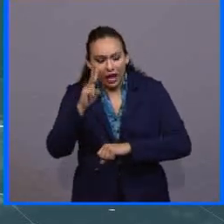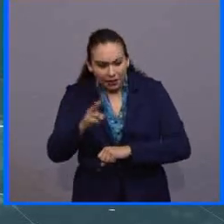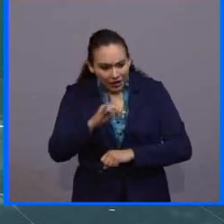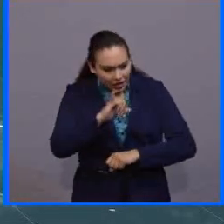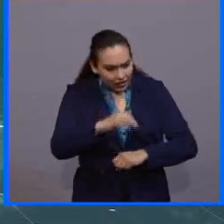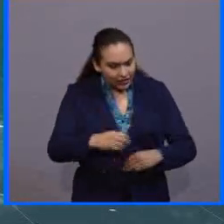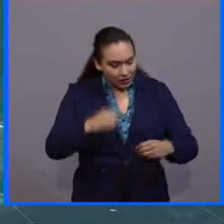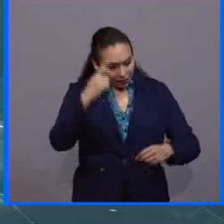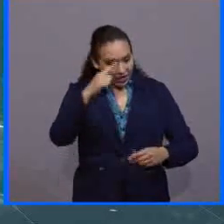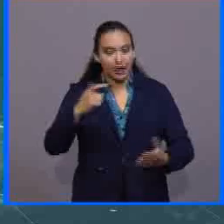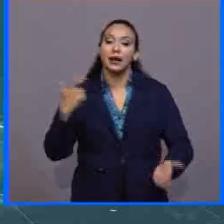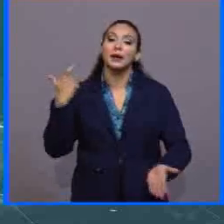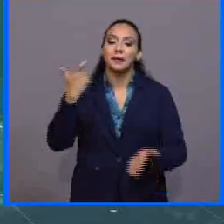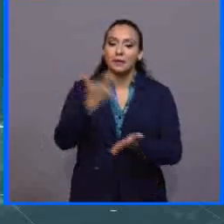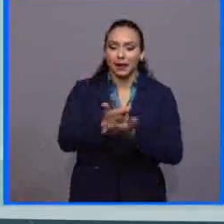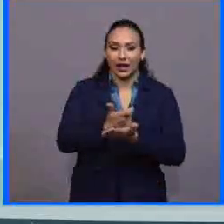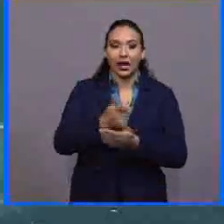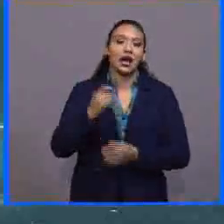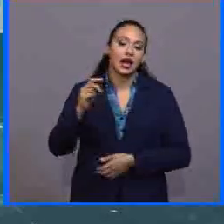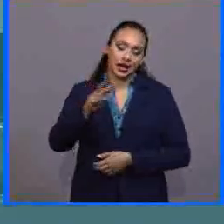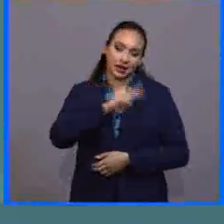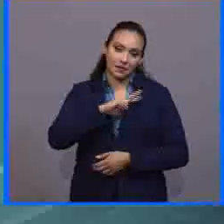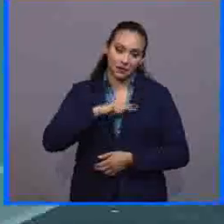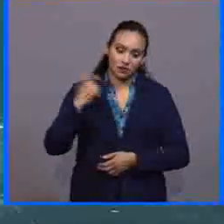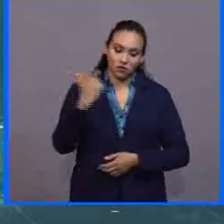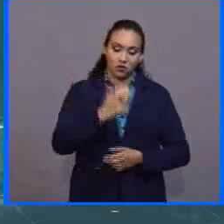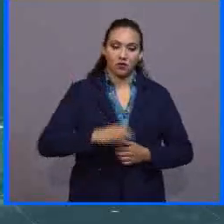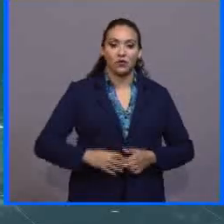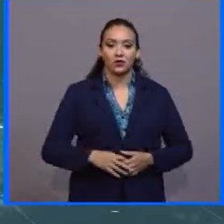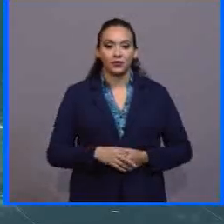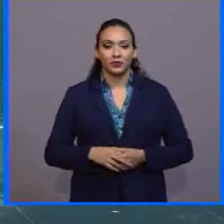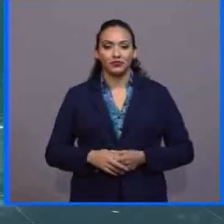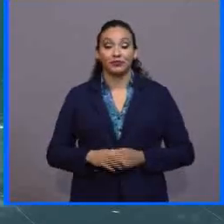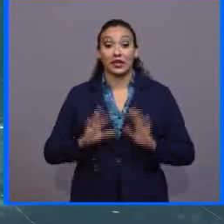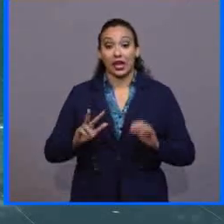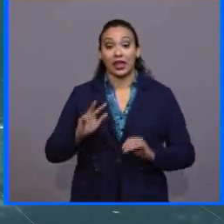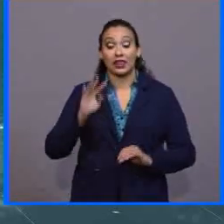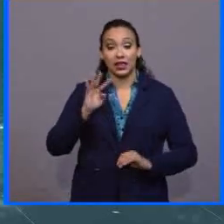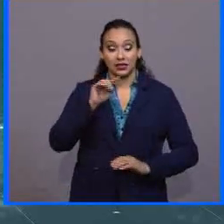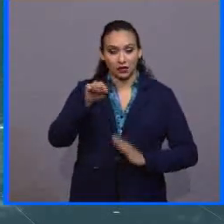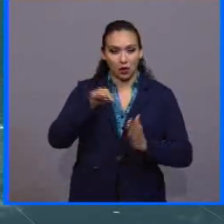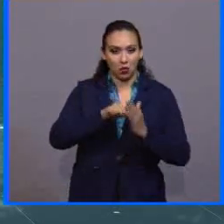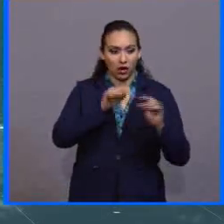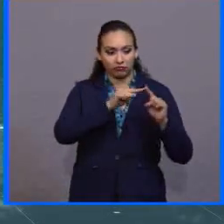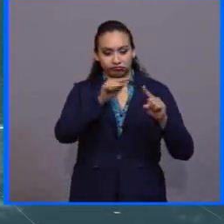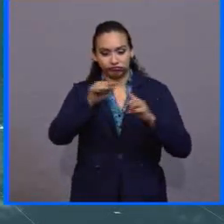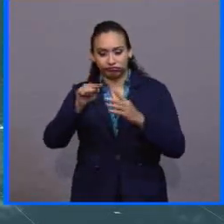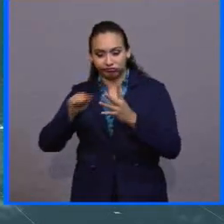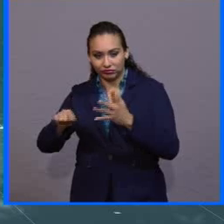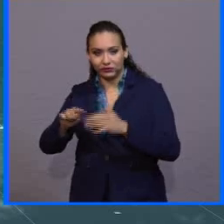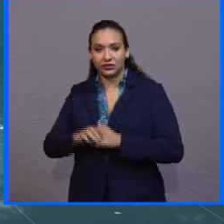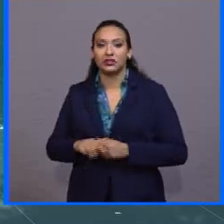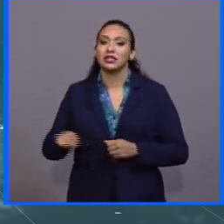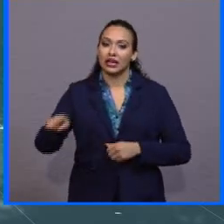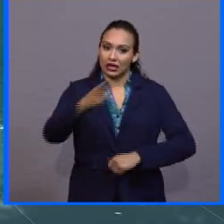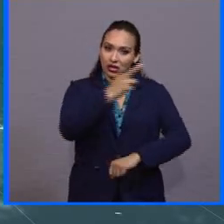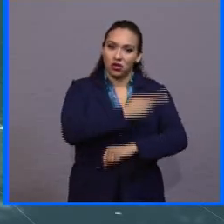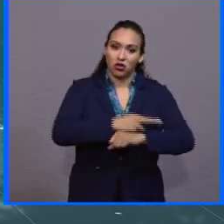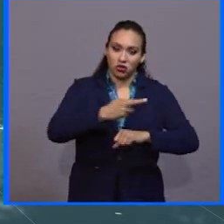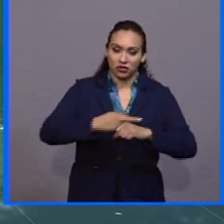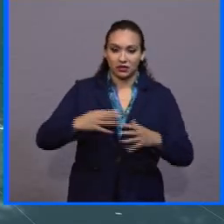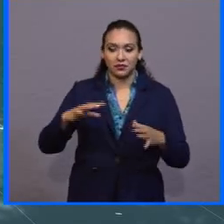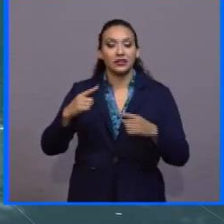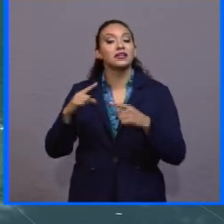requisito para el pago de una pensión por viudez. Suman ya 19 entidades las que tendrán procesos concurrentes con el